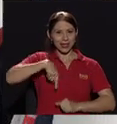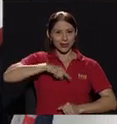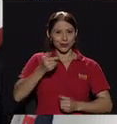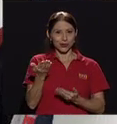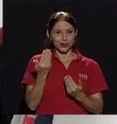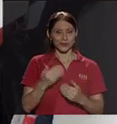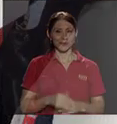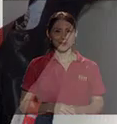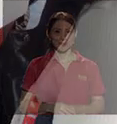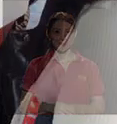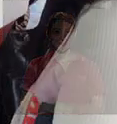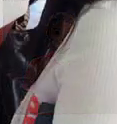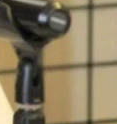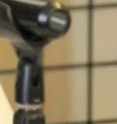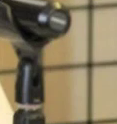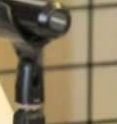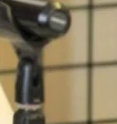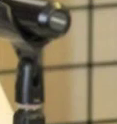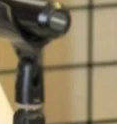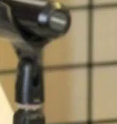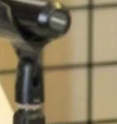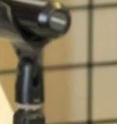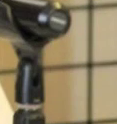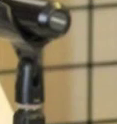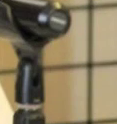mujeres. Acompáñenos.